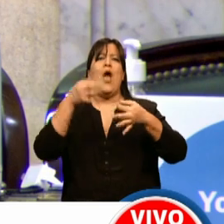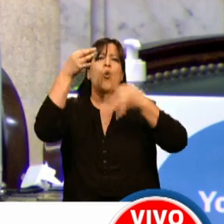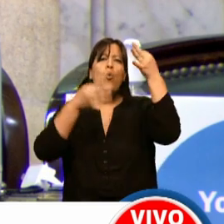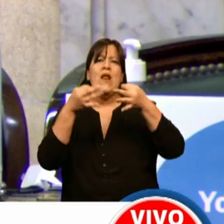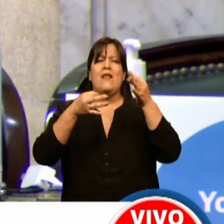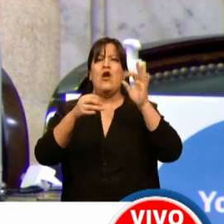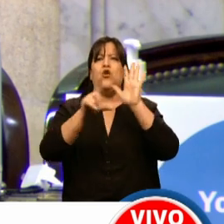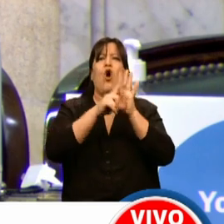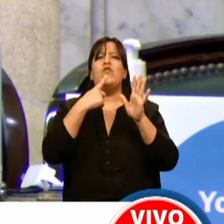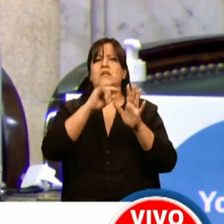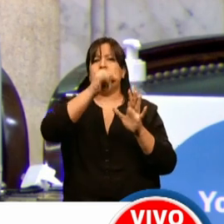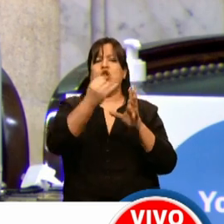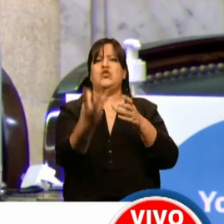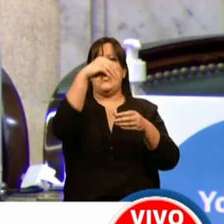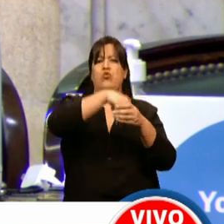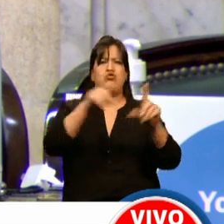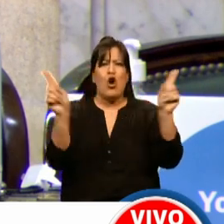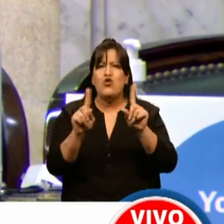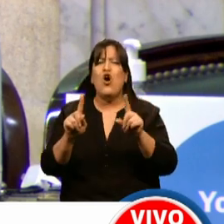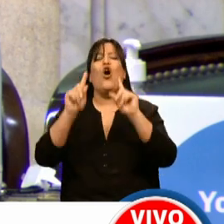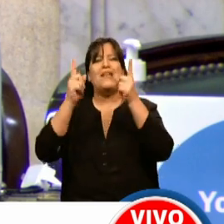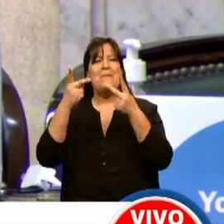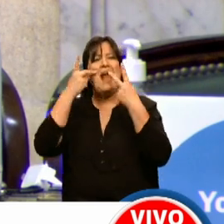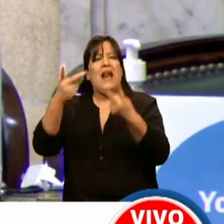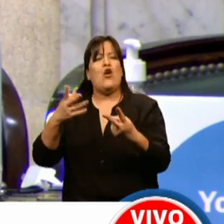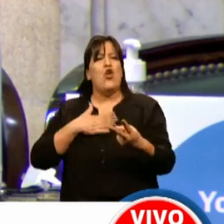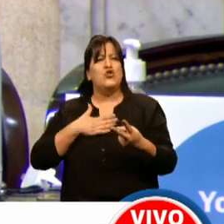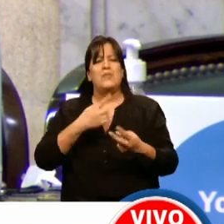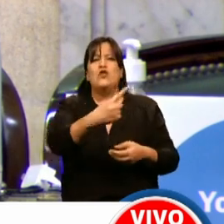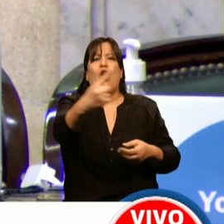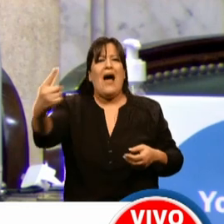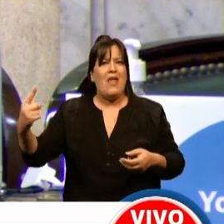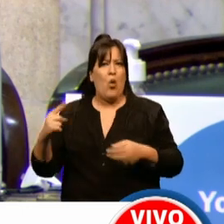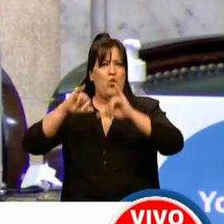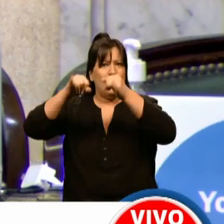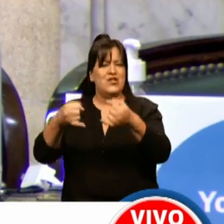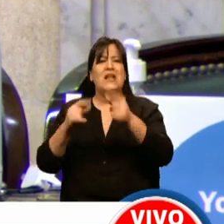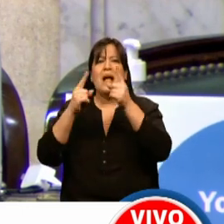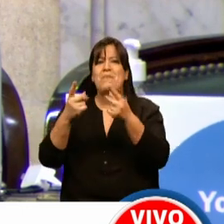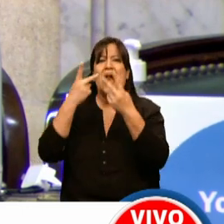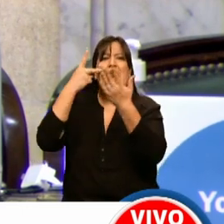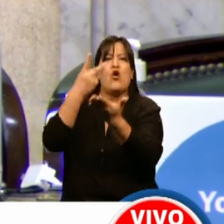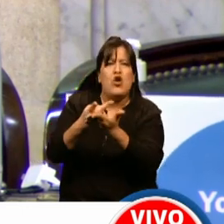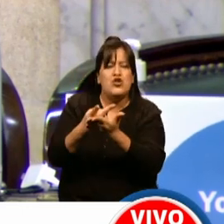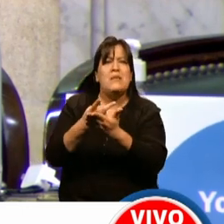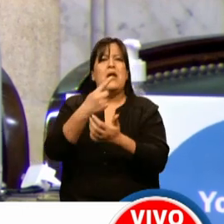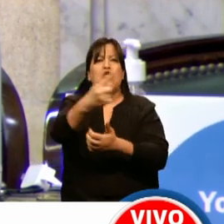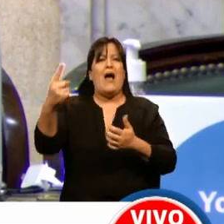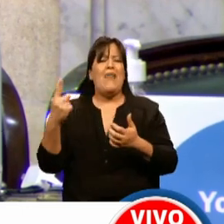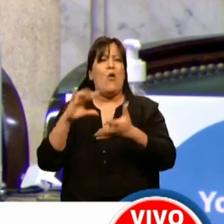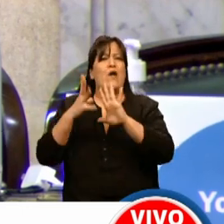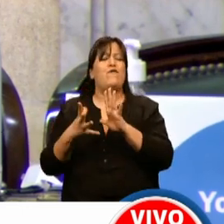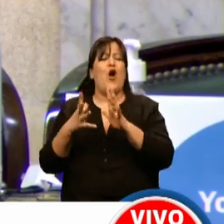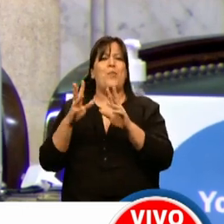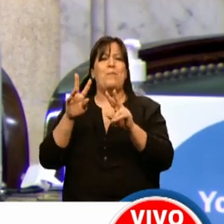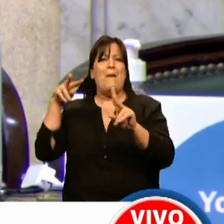determinar la inclusión sino tiene que ver con el reconocimiento de cada uno y el reconocimiento de cada uno en su perspectiva de